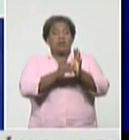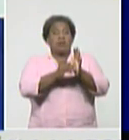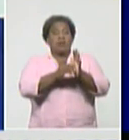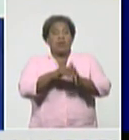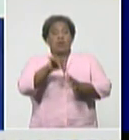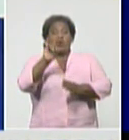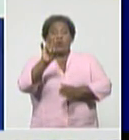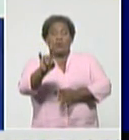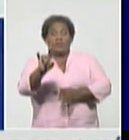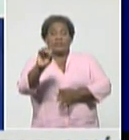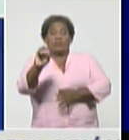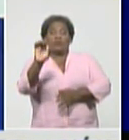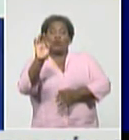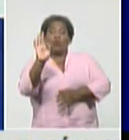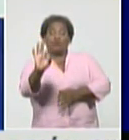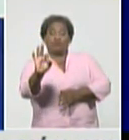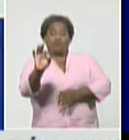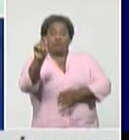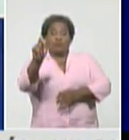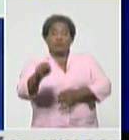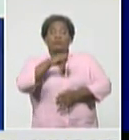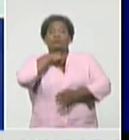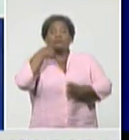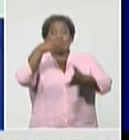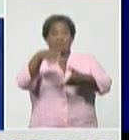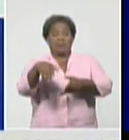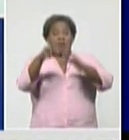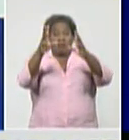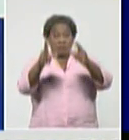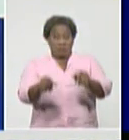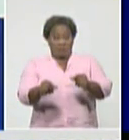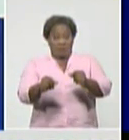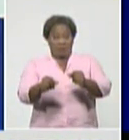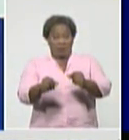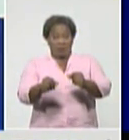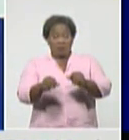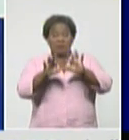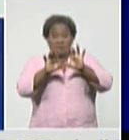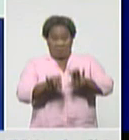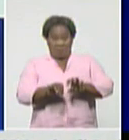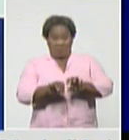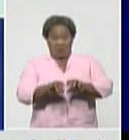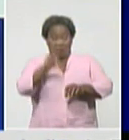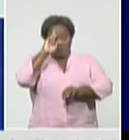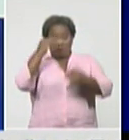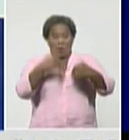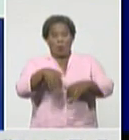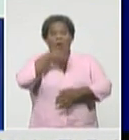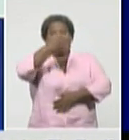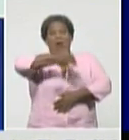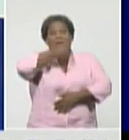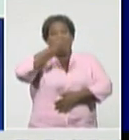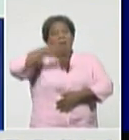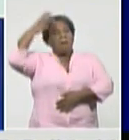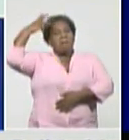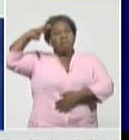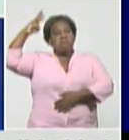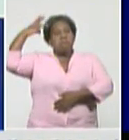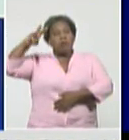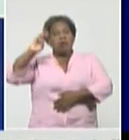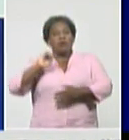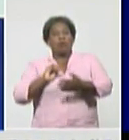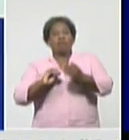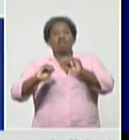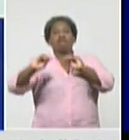41.908 fallecidos. Con esta cifra, planteaba la Secretaria de Salud, México se ubica en el